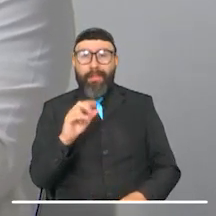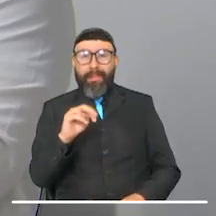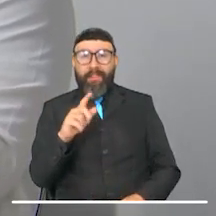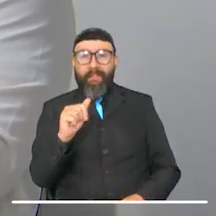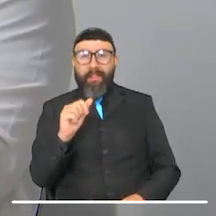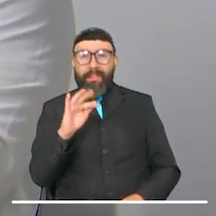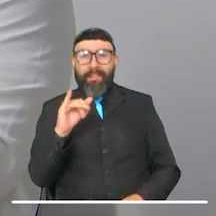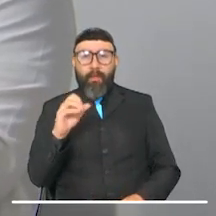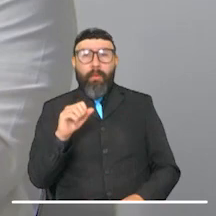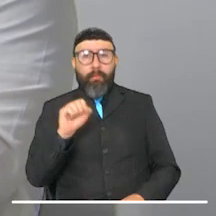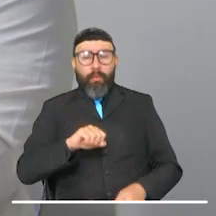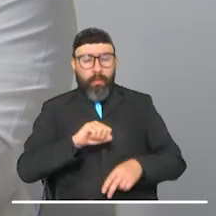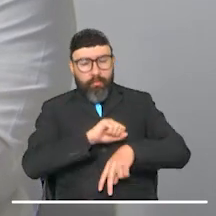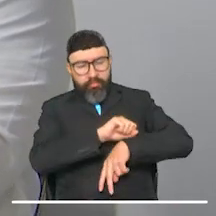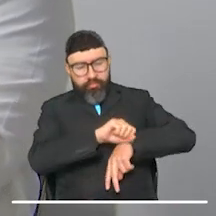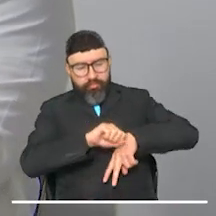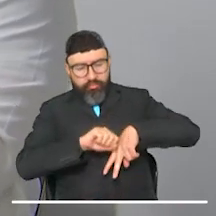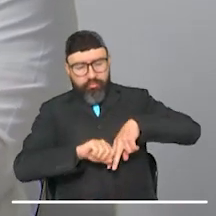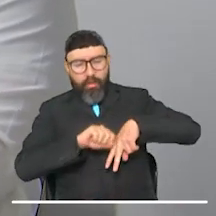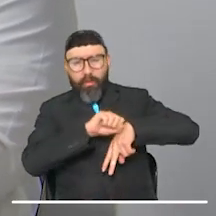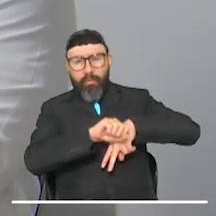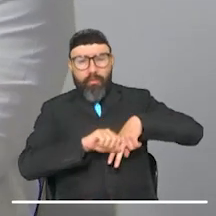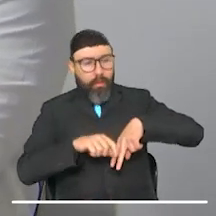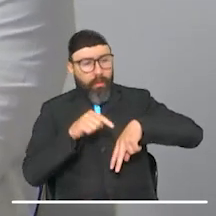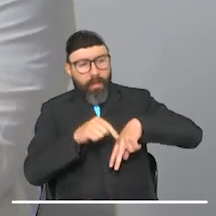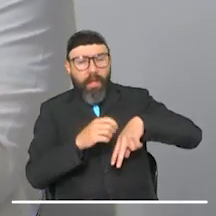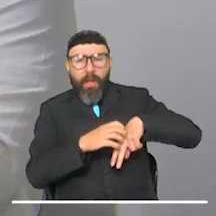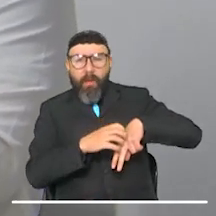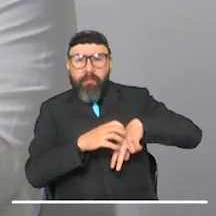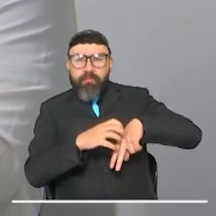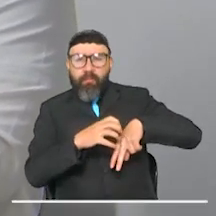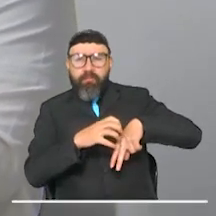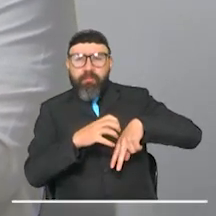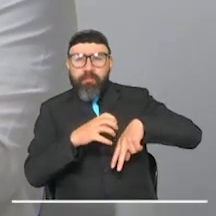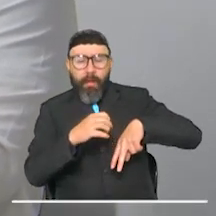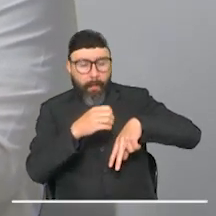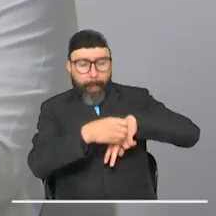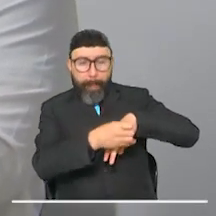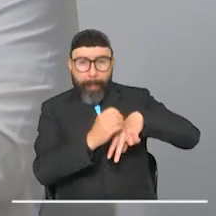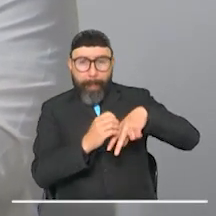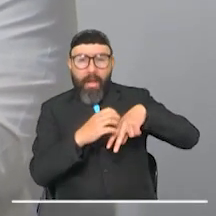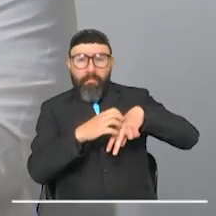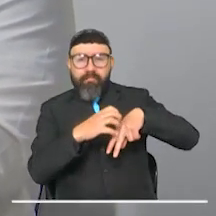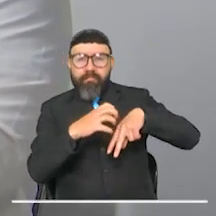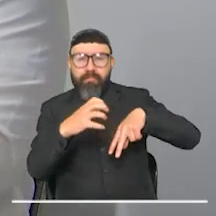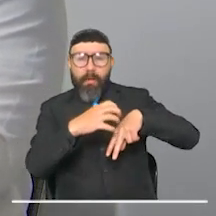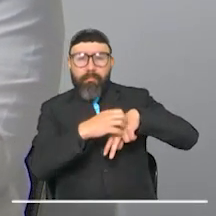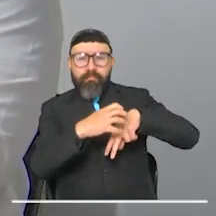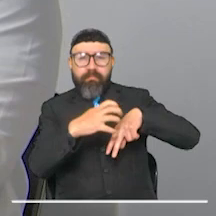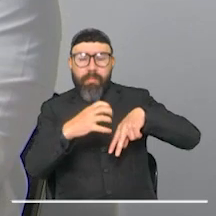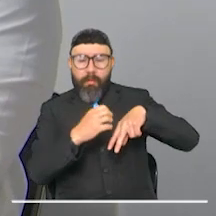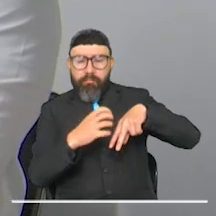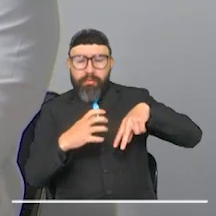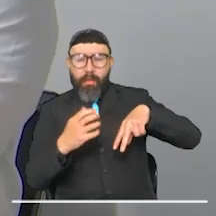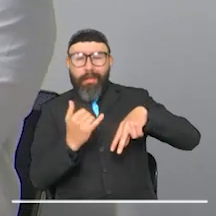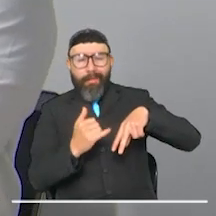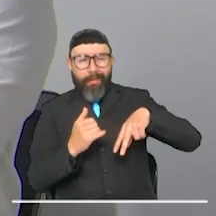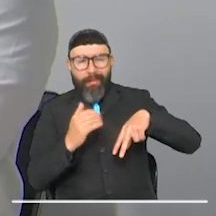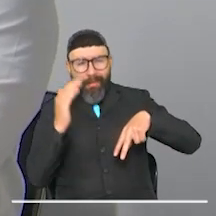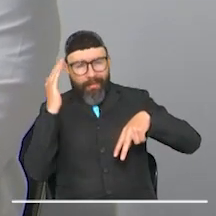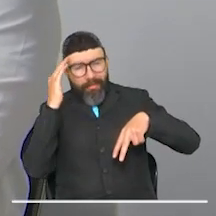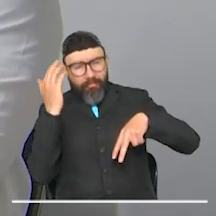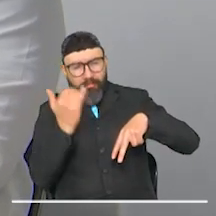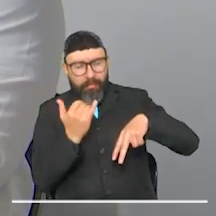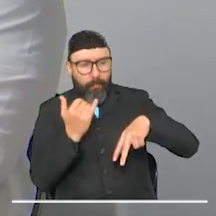ellos inflaman se dilatan cambian su estructura nada ecográfica y nos puede dar idea de que el sistema